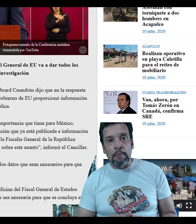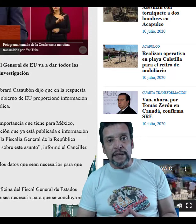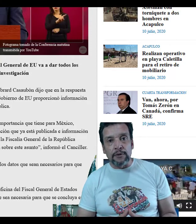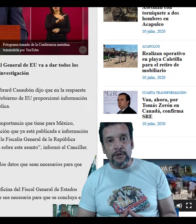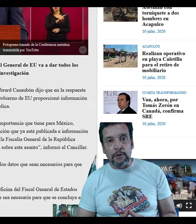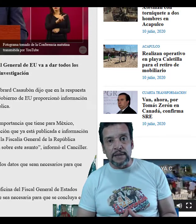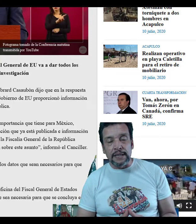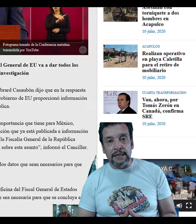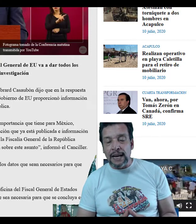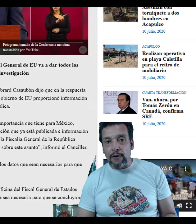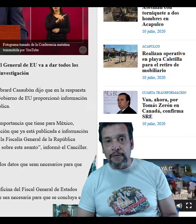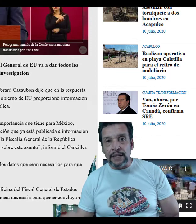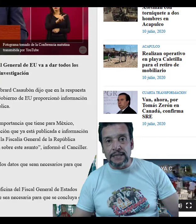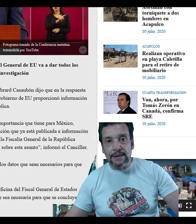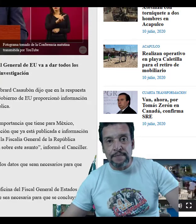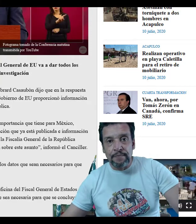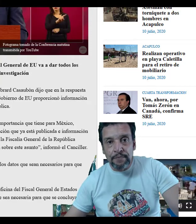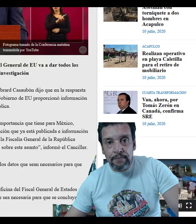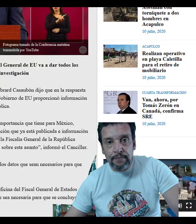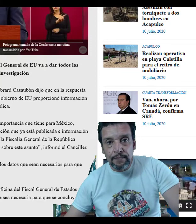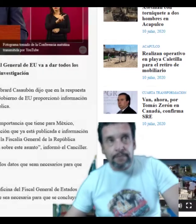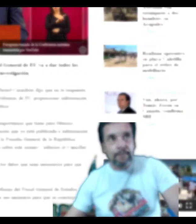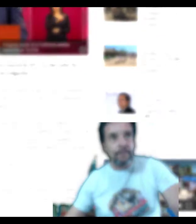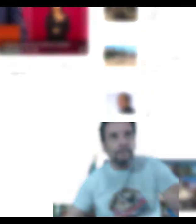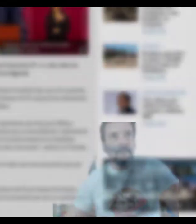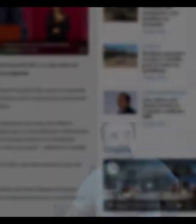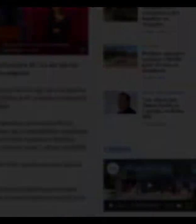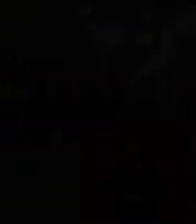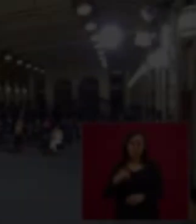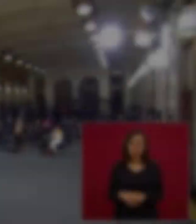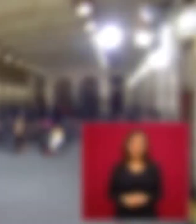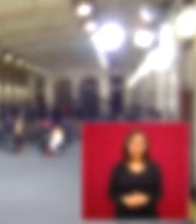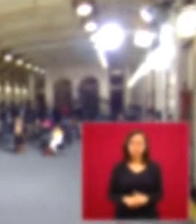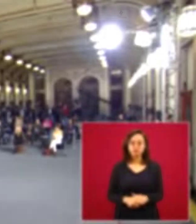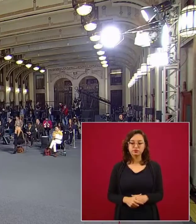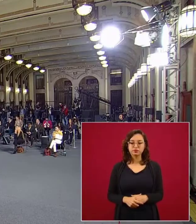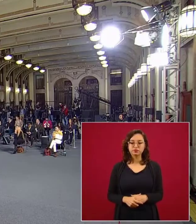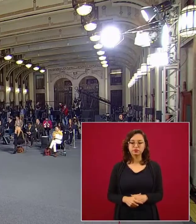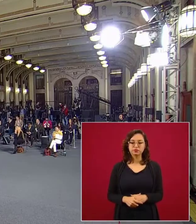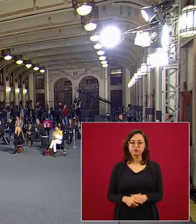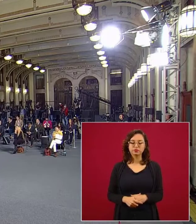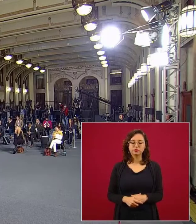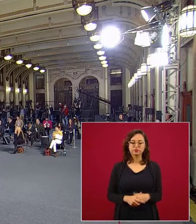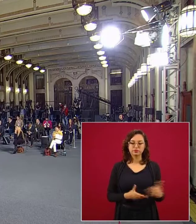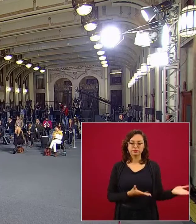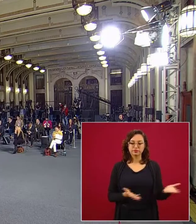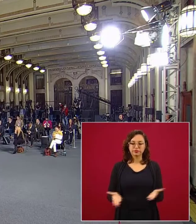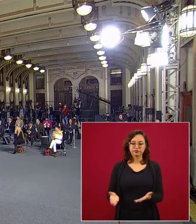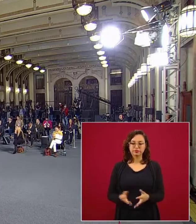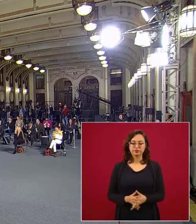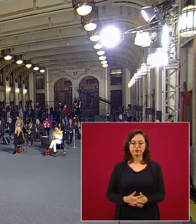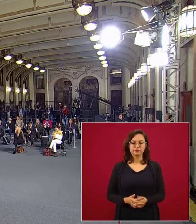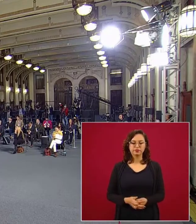Inclusive sube el 6 de junio pasado un video donde él está baile y baile y baile. ¡Qué